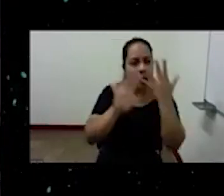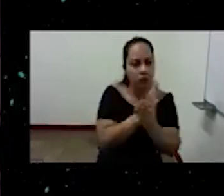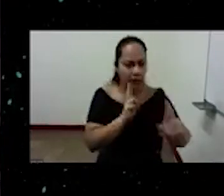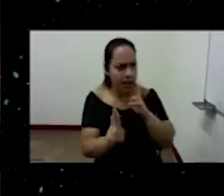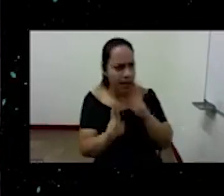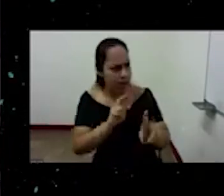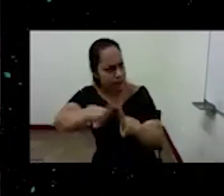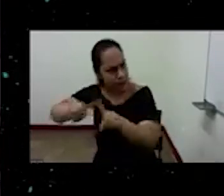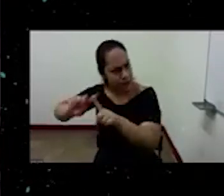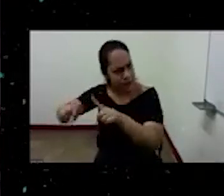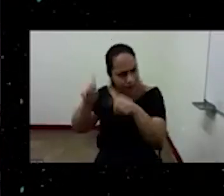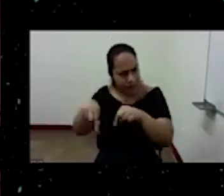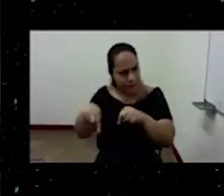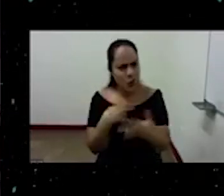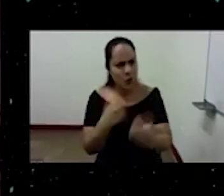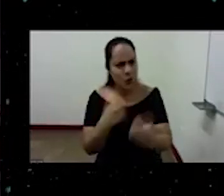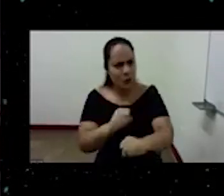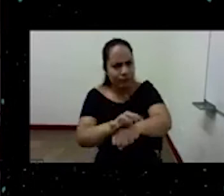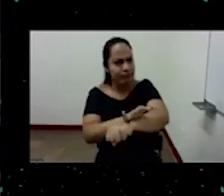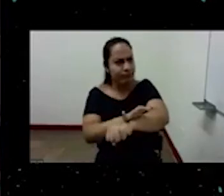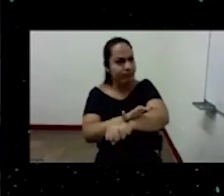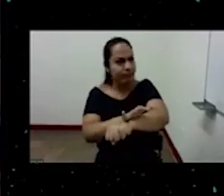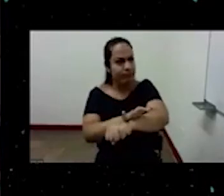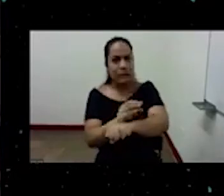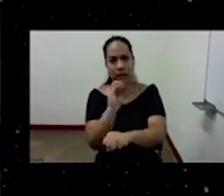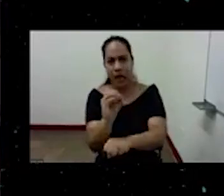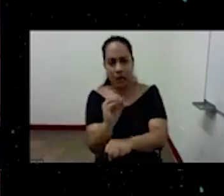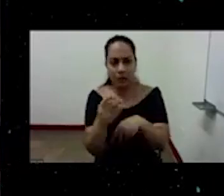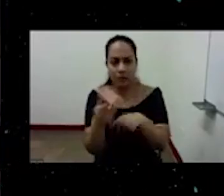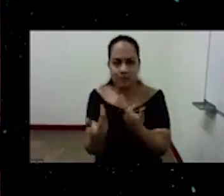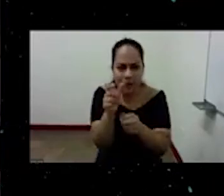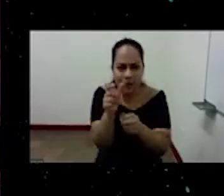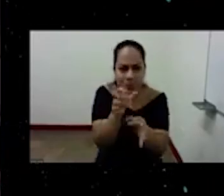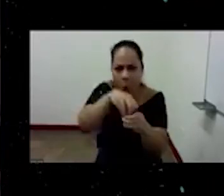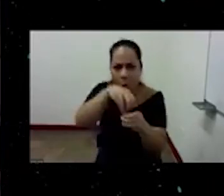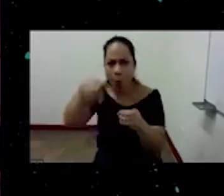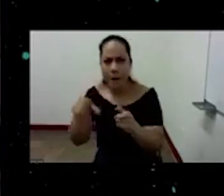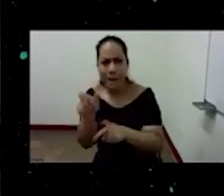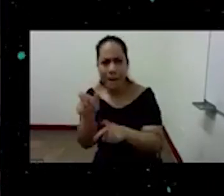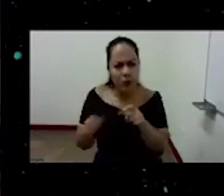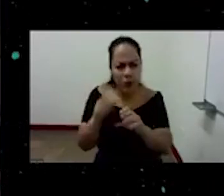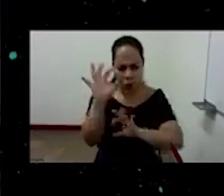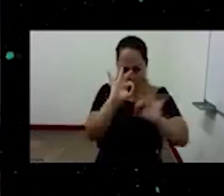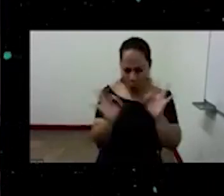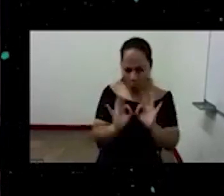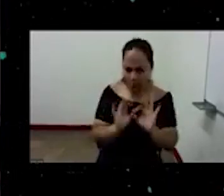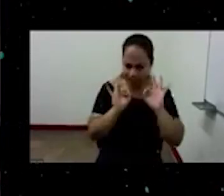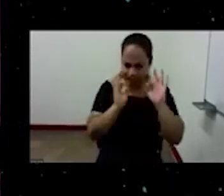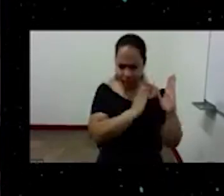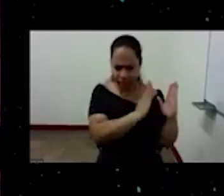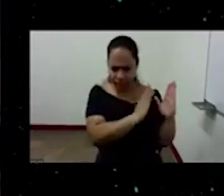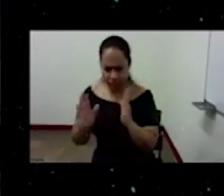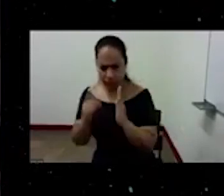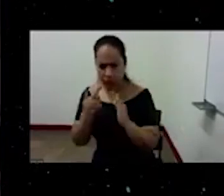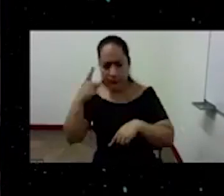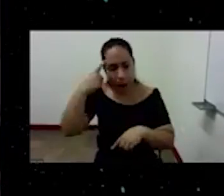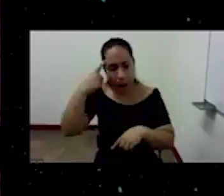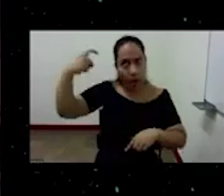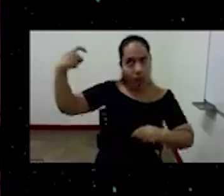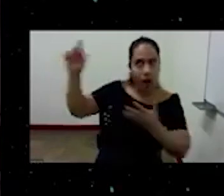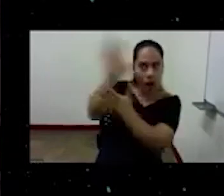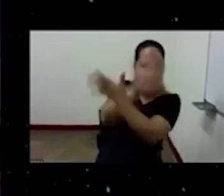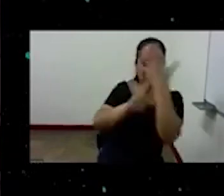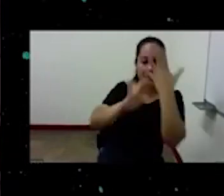e ininteligibles, constitutivas de pueblos cuyo orden incivilizado es un sueño cósmico.